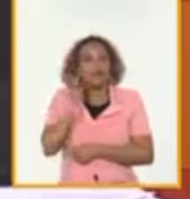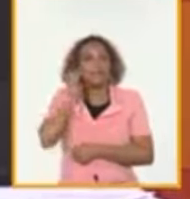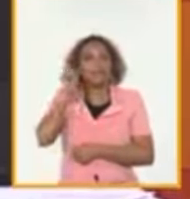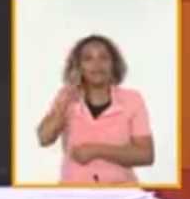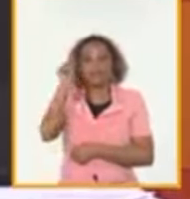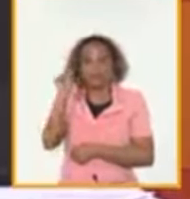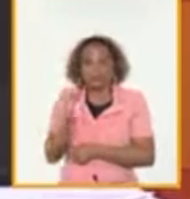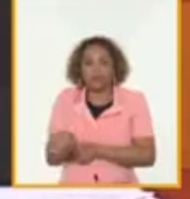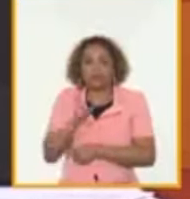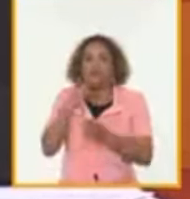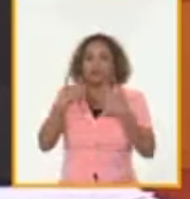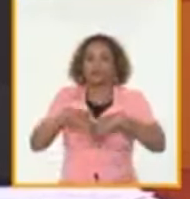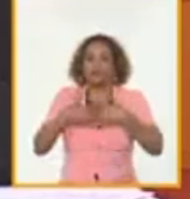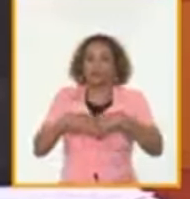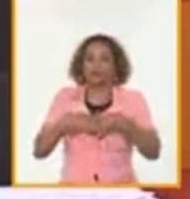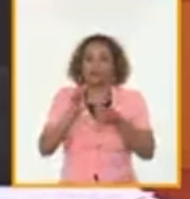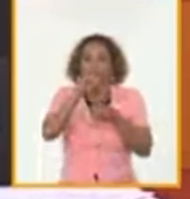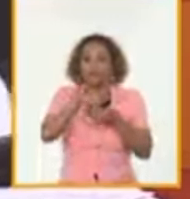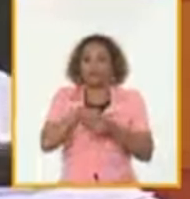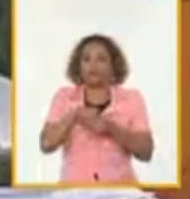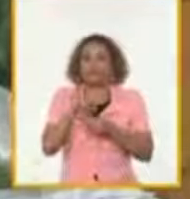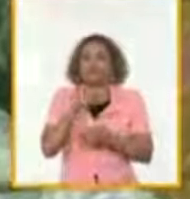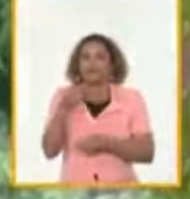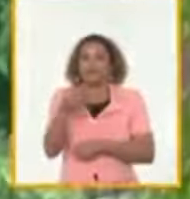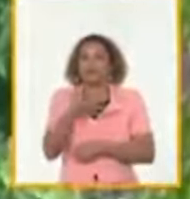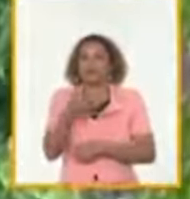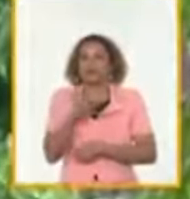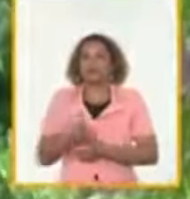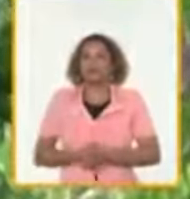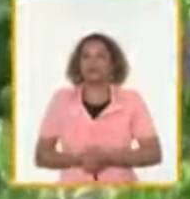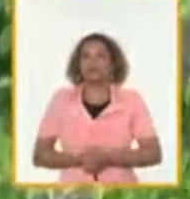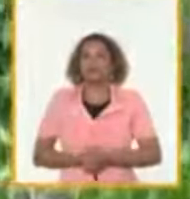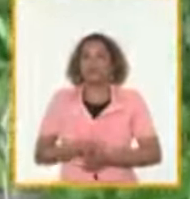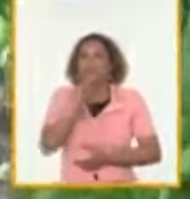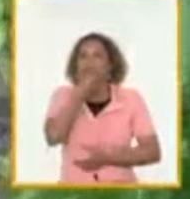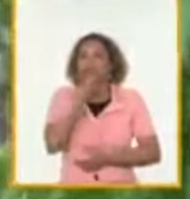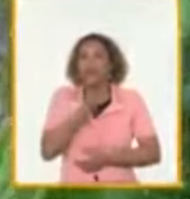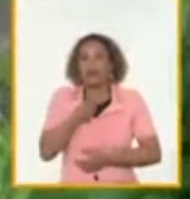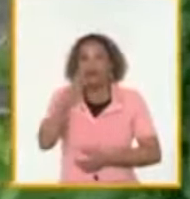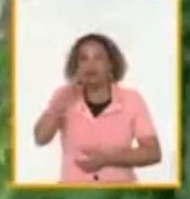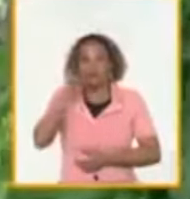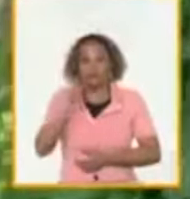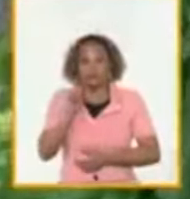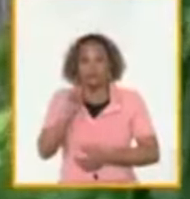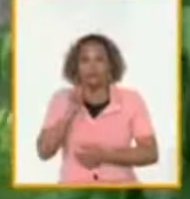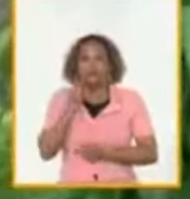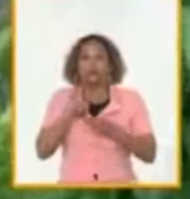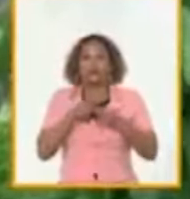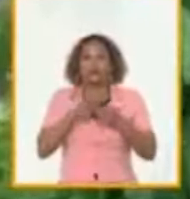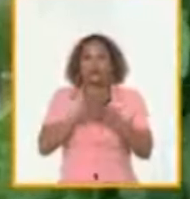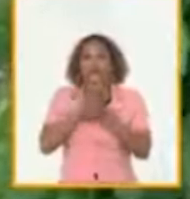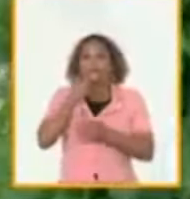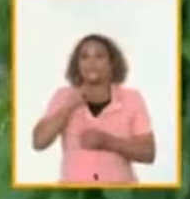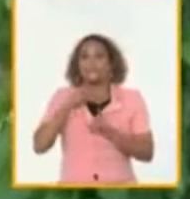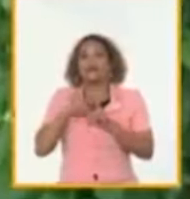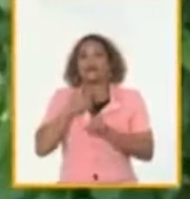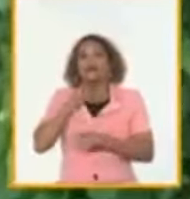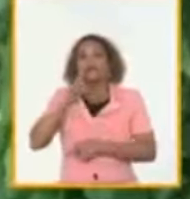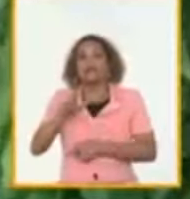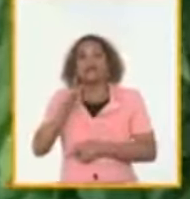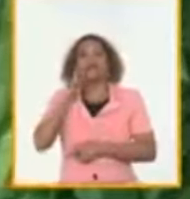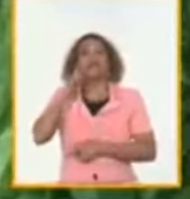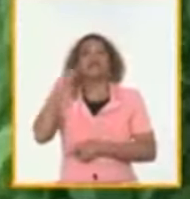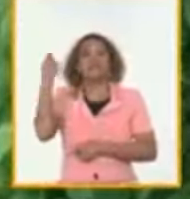en ese municipio de Villa clan cuando el joven camaj juanense Michael Santana decidió convertirse en un